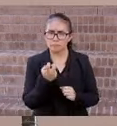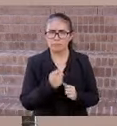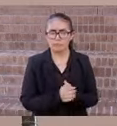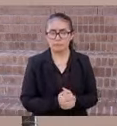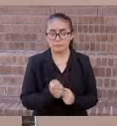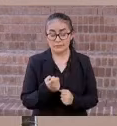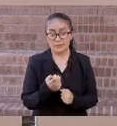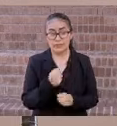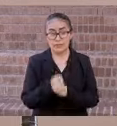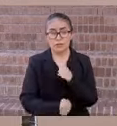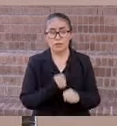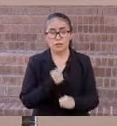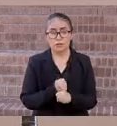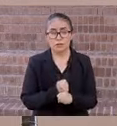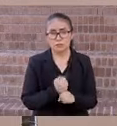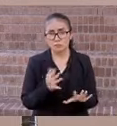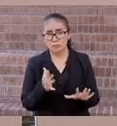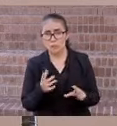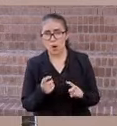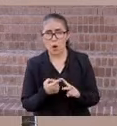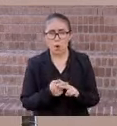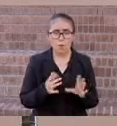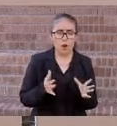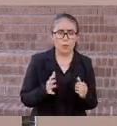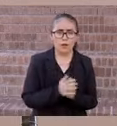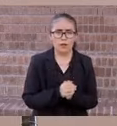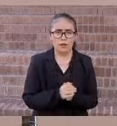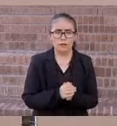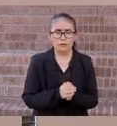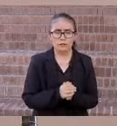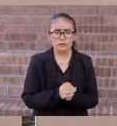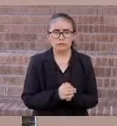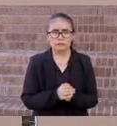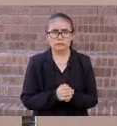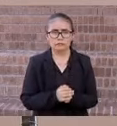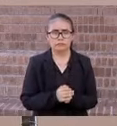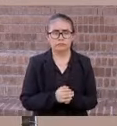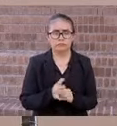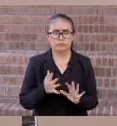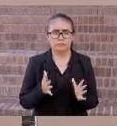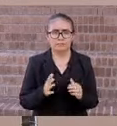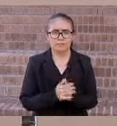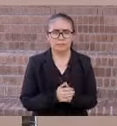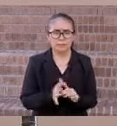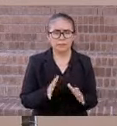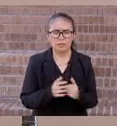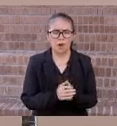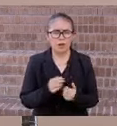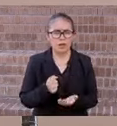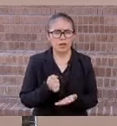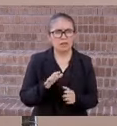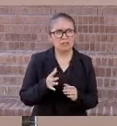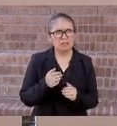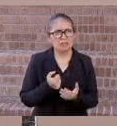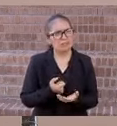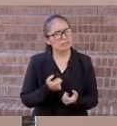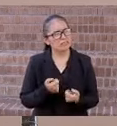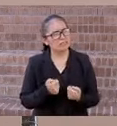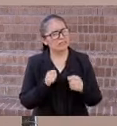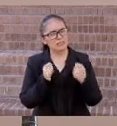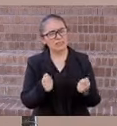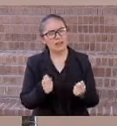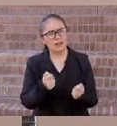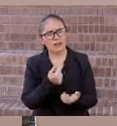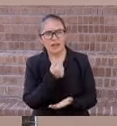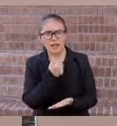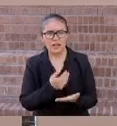año mi pronóstico es que se va a romper récord van a entregar nuestros paisanos van